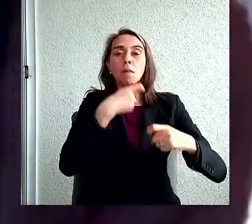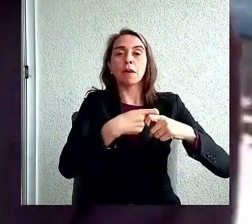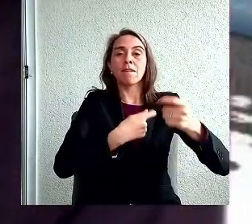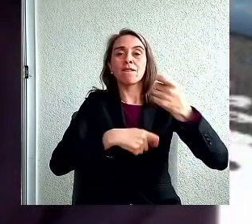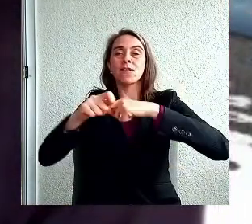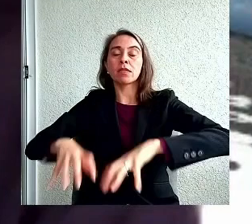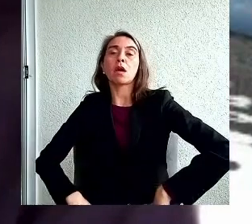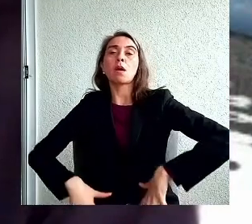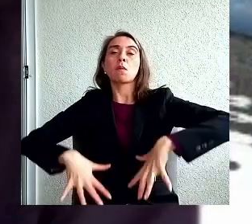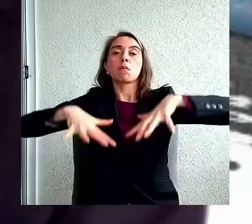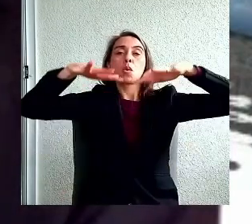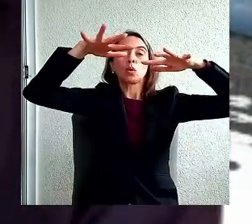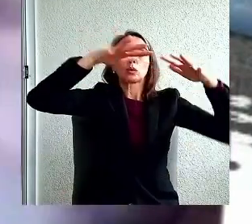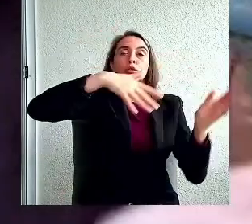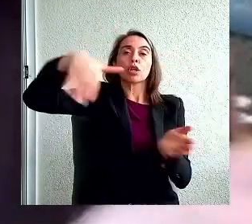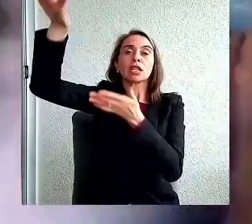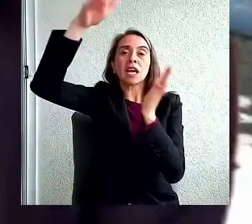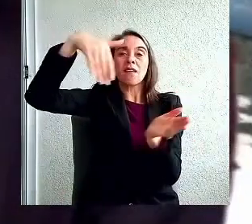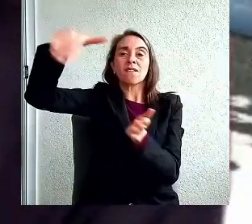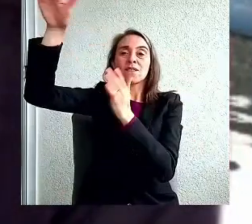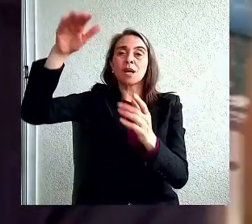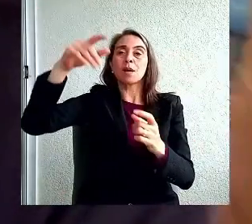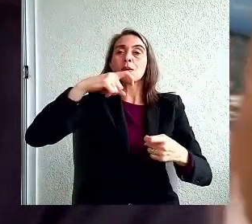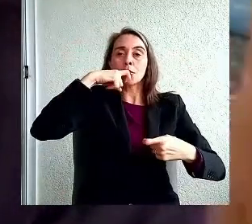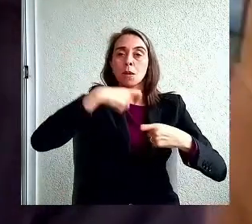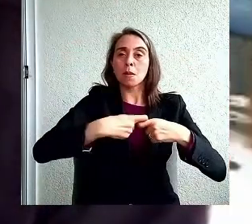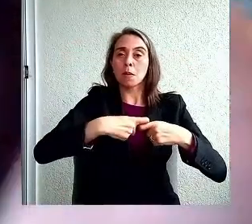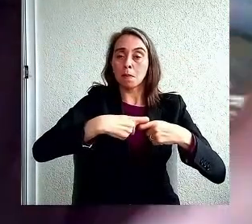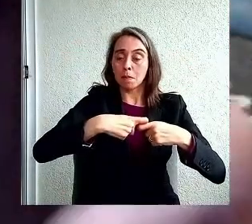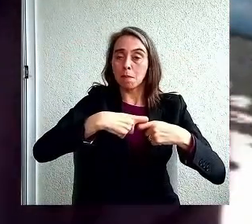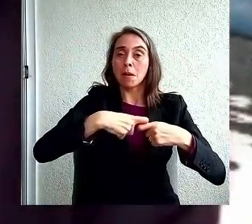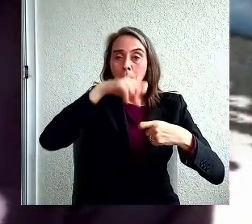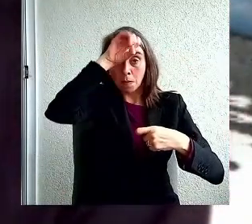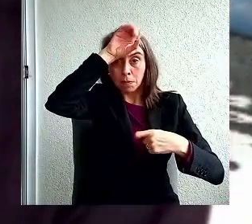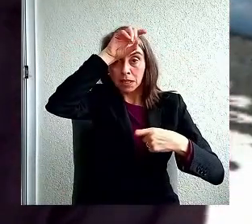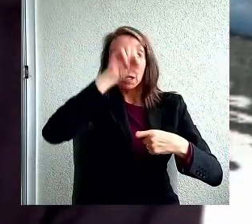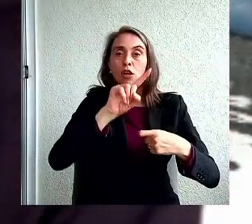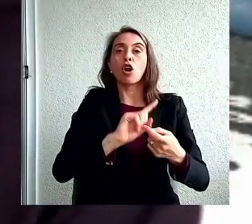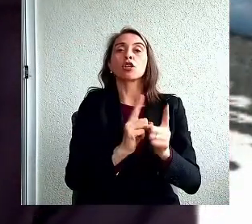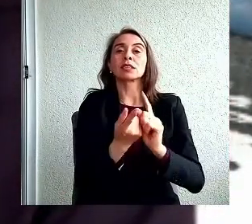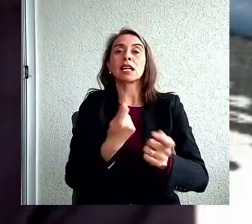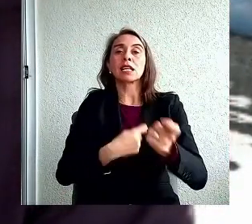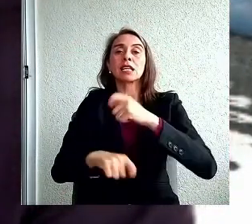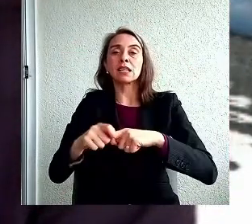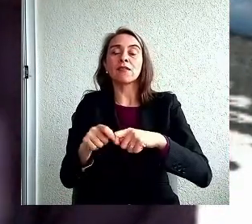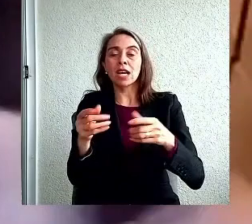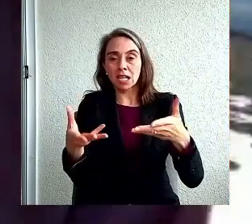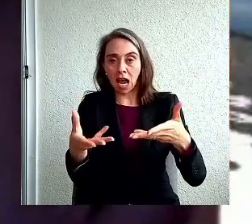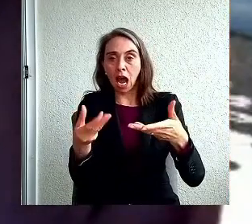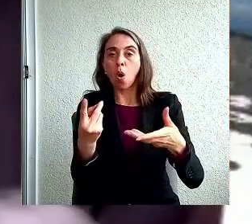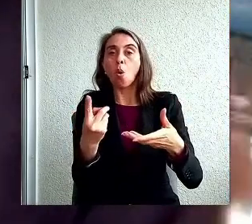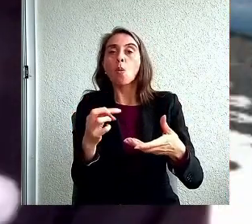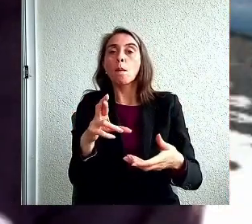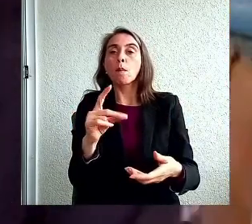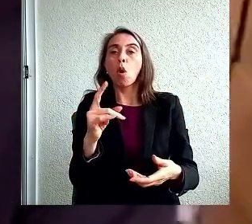de recursos, sino que en calidad de recursos y en un producto que sea elaborado, que le podamos sacar